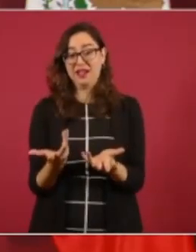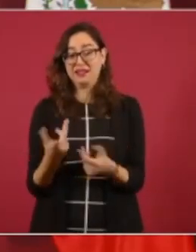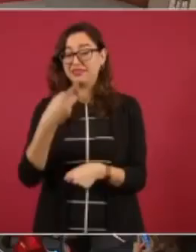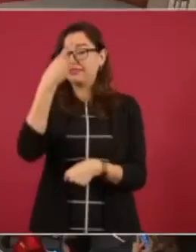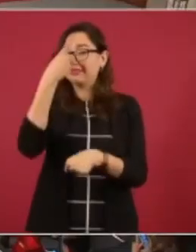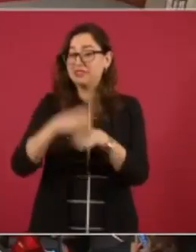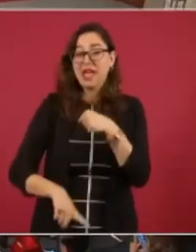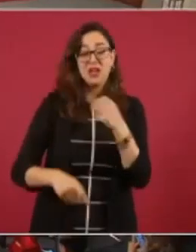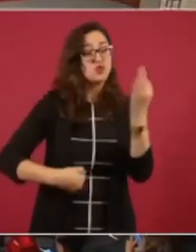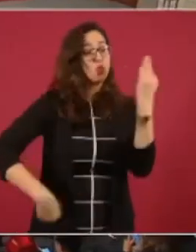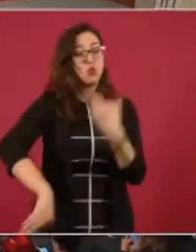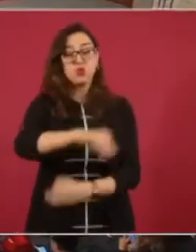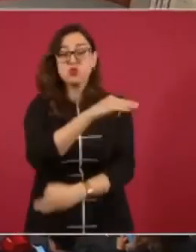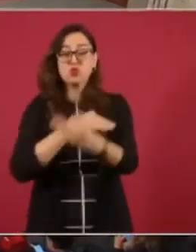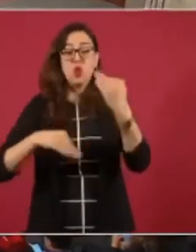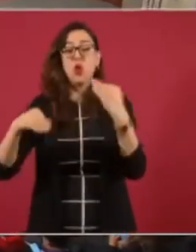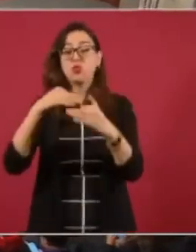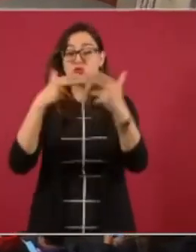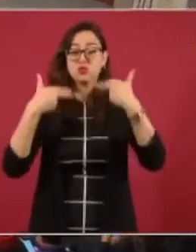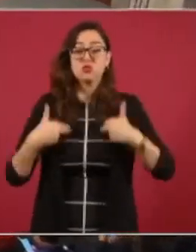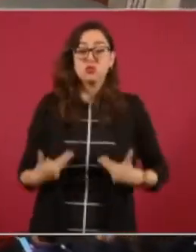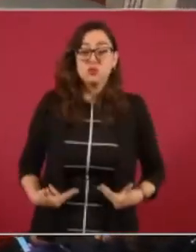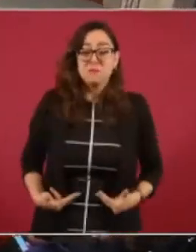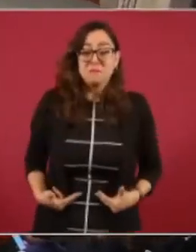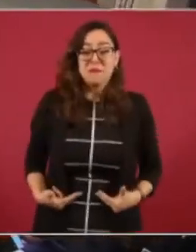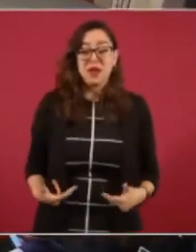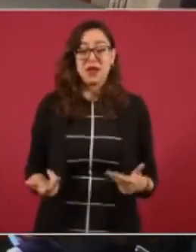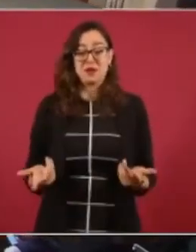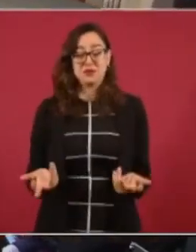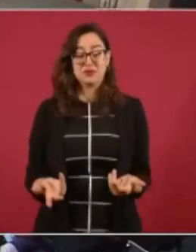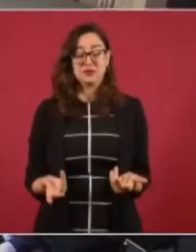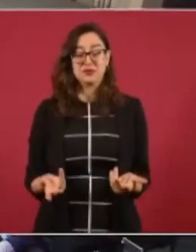a todos, la crisis